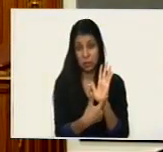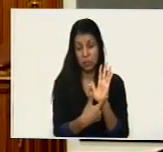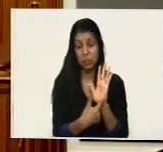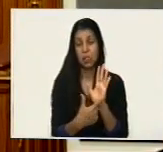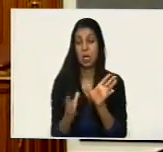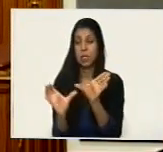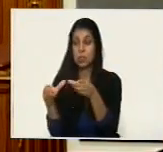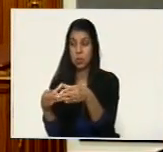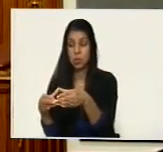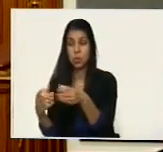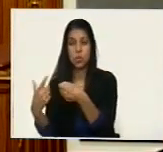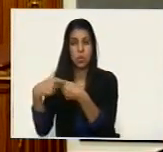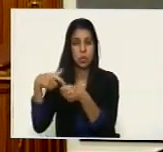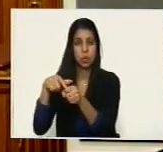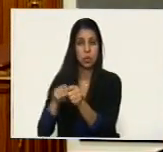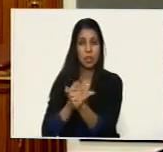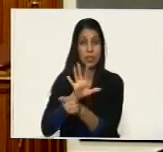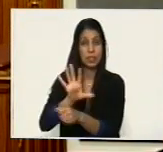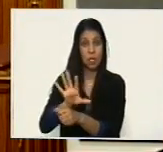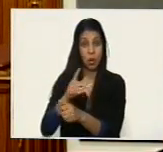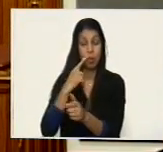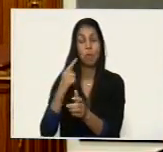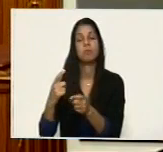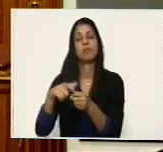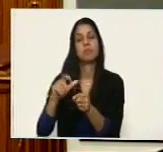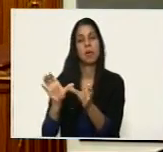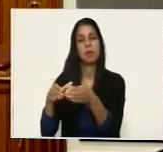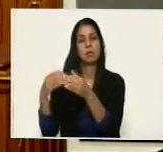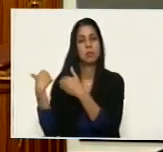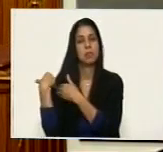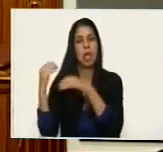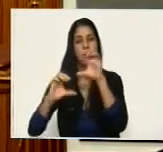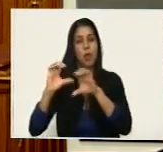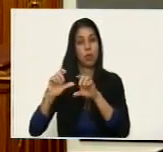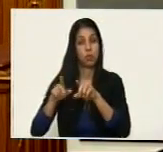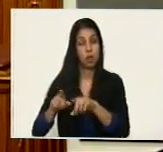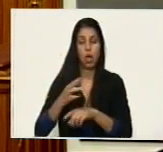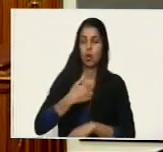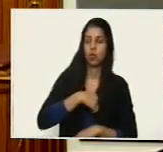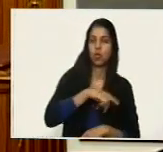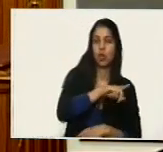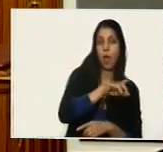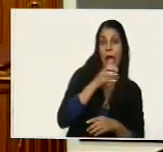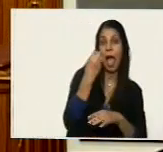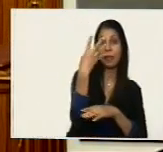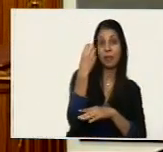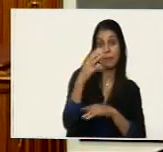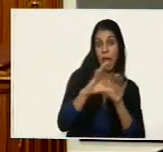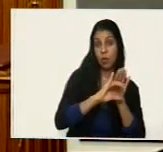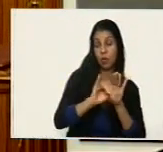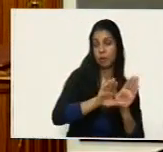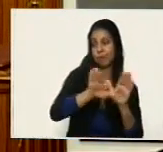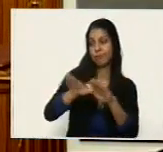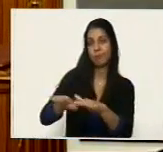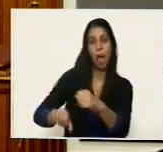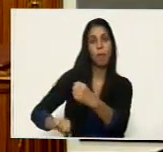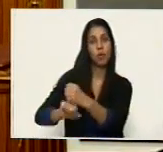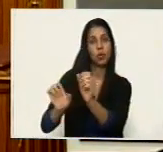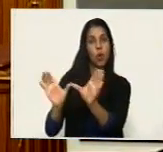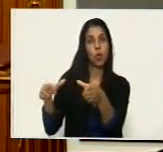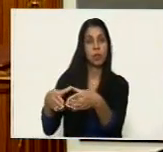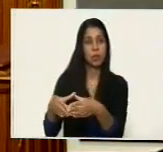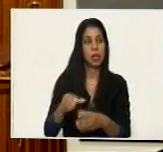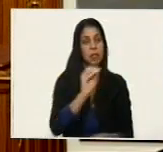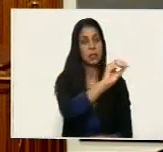que van a ser parte del directorio, nosotros también tenemos que acompañarlos en esa política. Así que solicitarles a